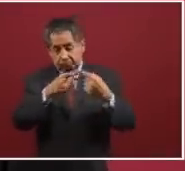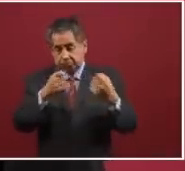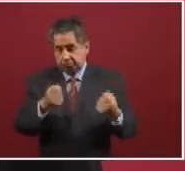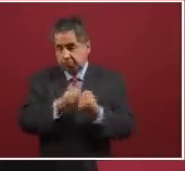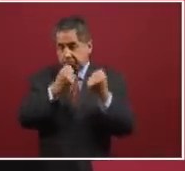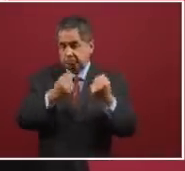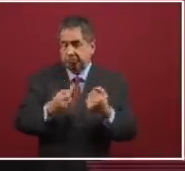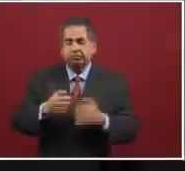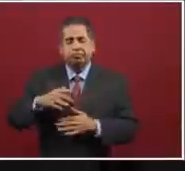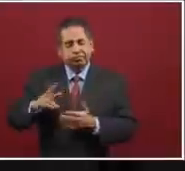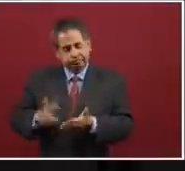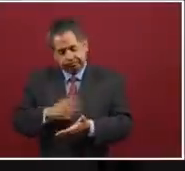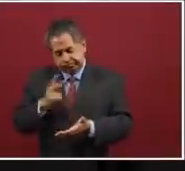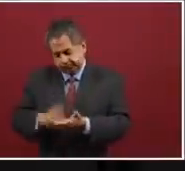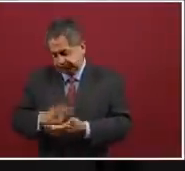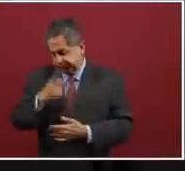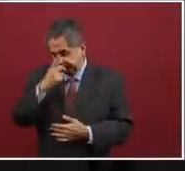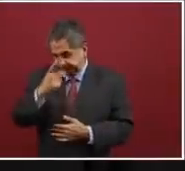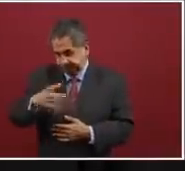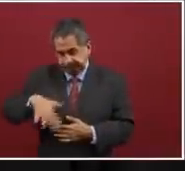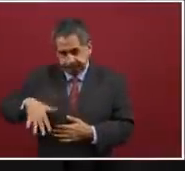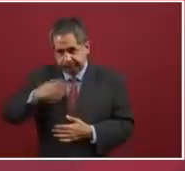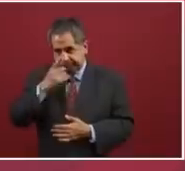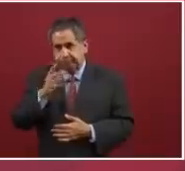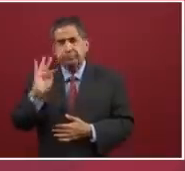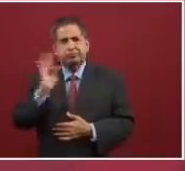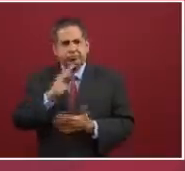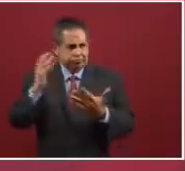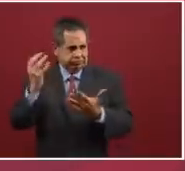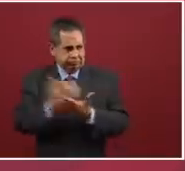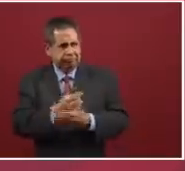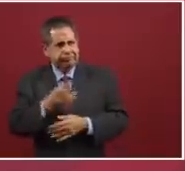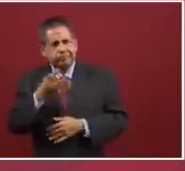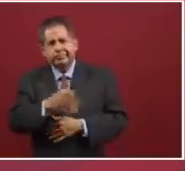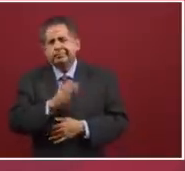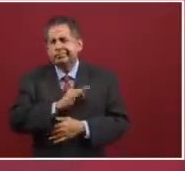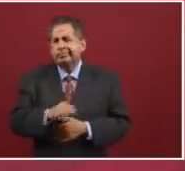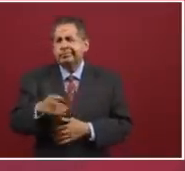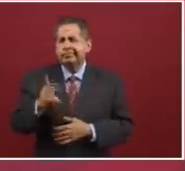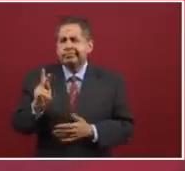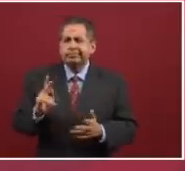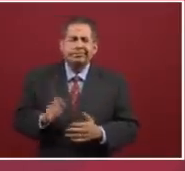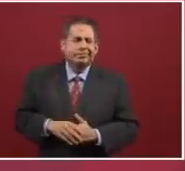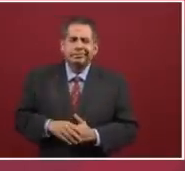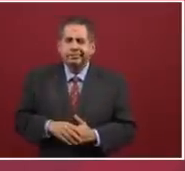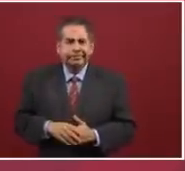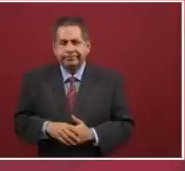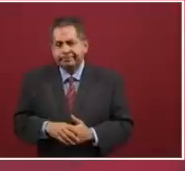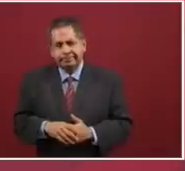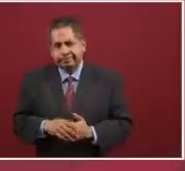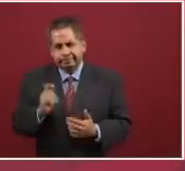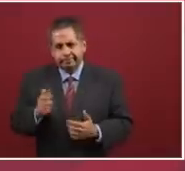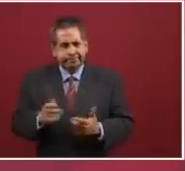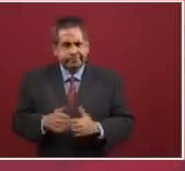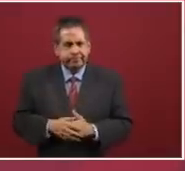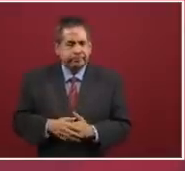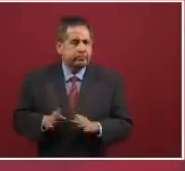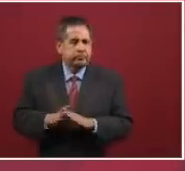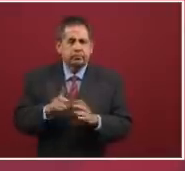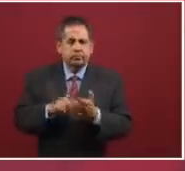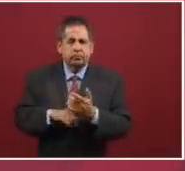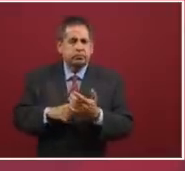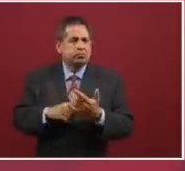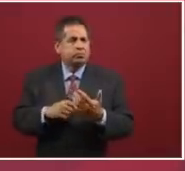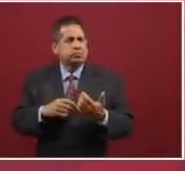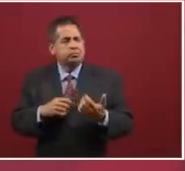ya lo he dicho, podemos ganar, pero sería como el